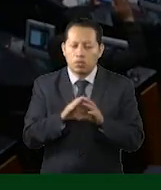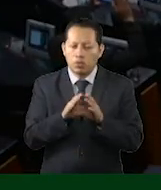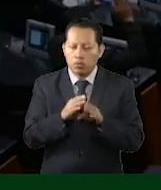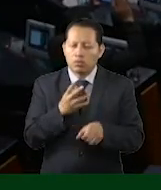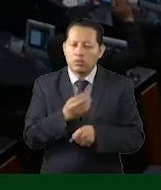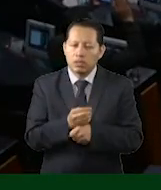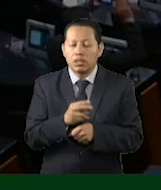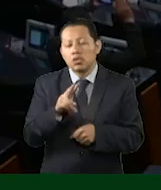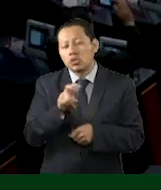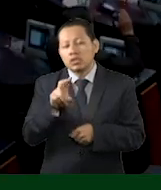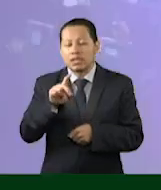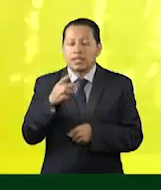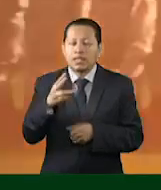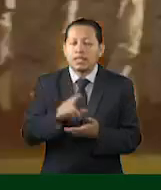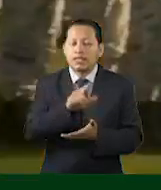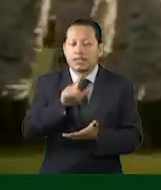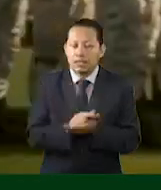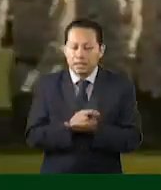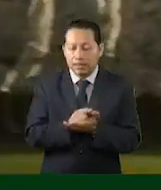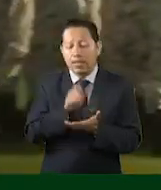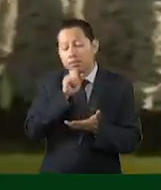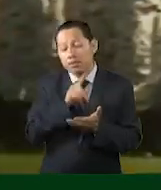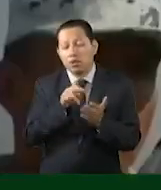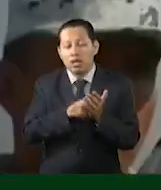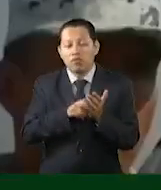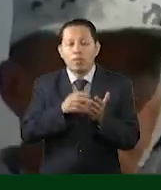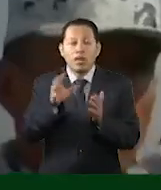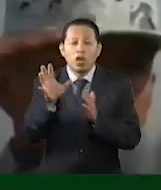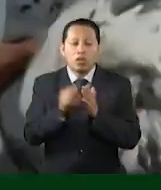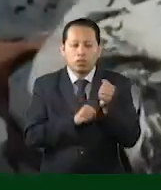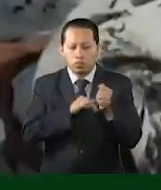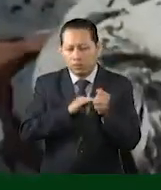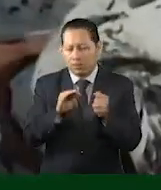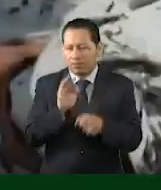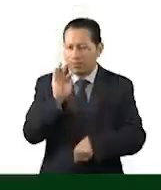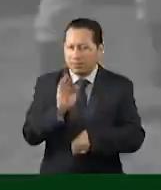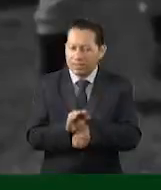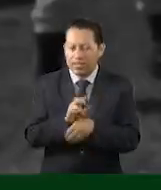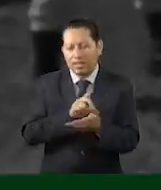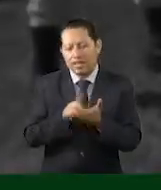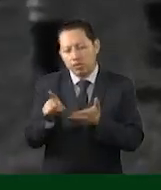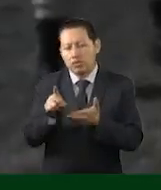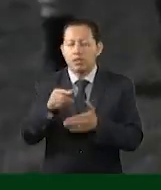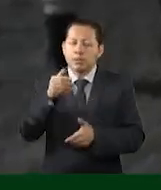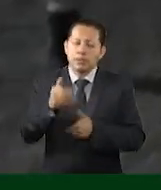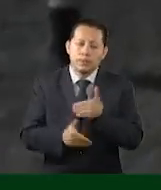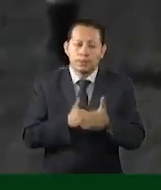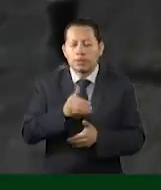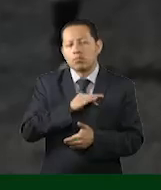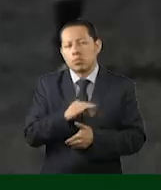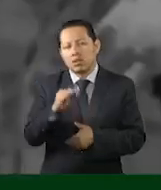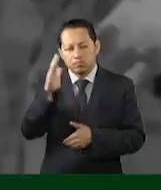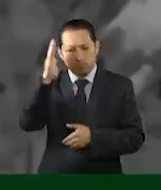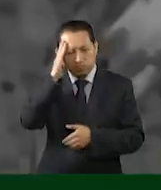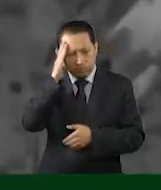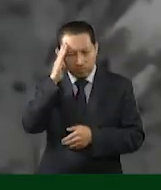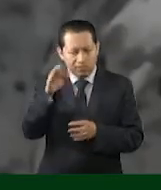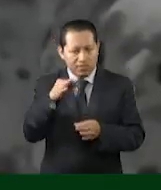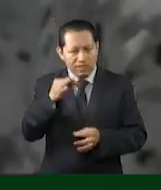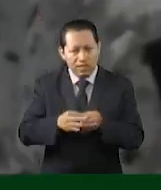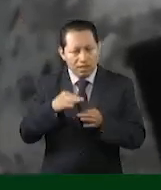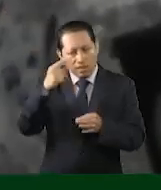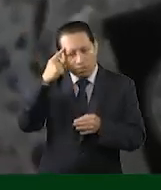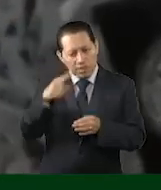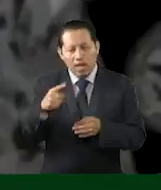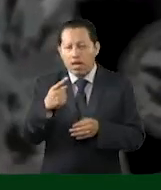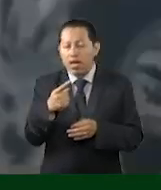modificaron 233 leyes. La reforma constitucional que garantiza derechos, prestaciones, rango y antigüedad para elementos